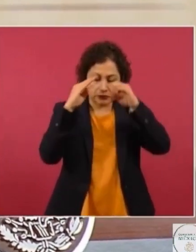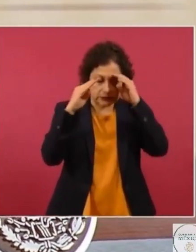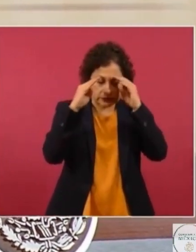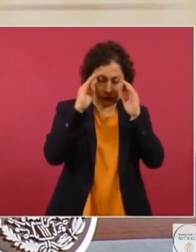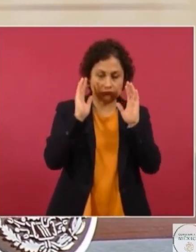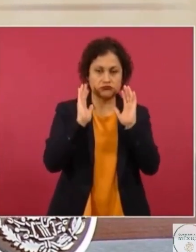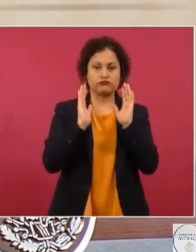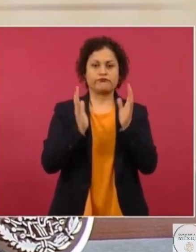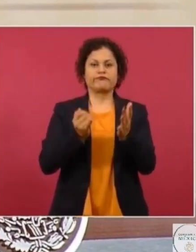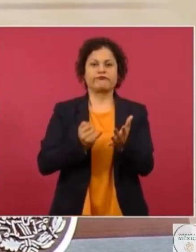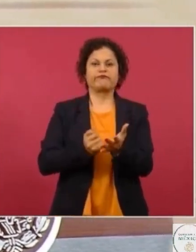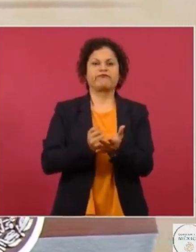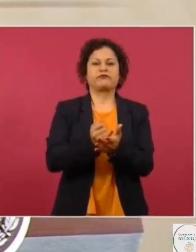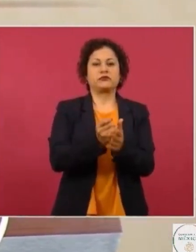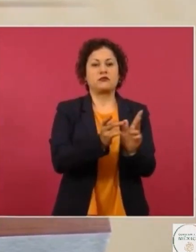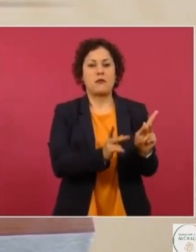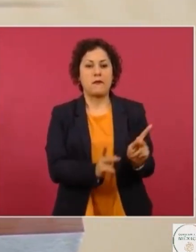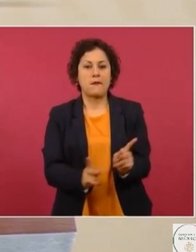un plan